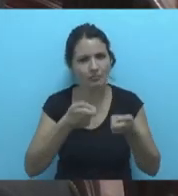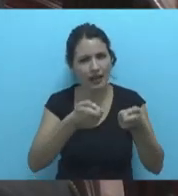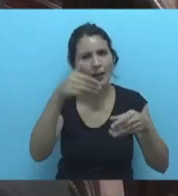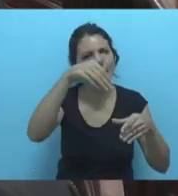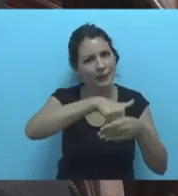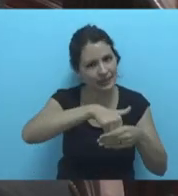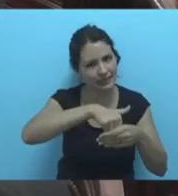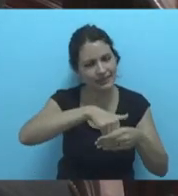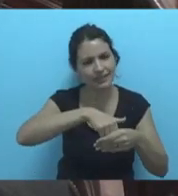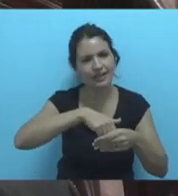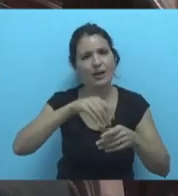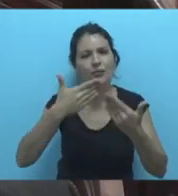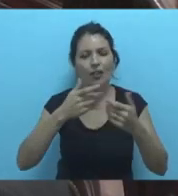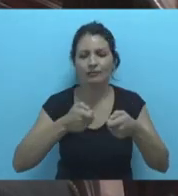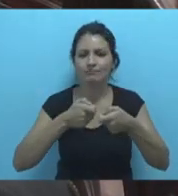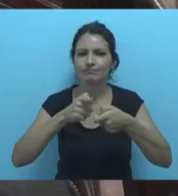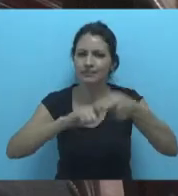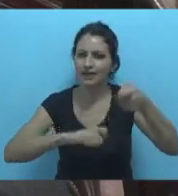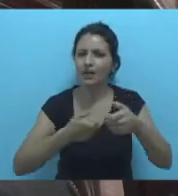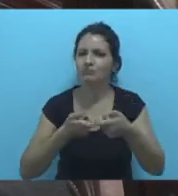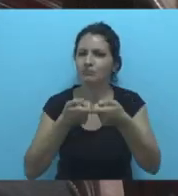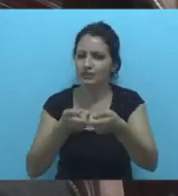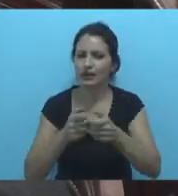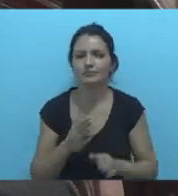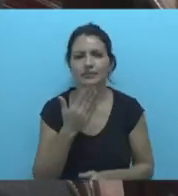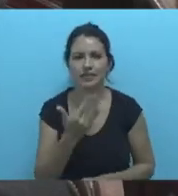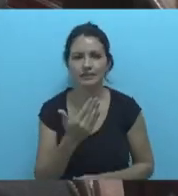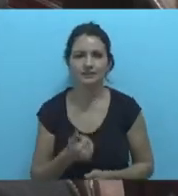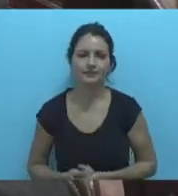a la trayectoria para Marina Quintero. Muchas gracias.